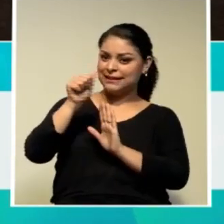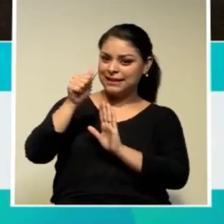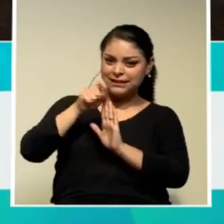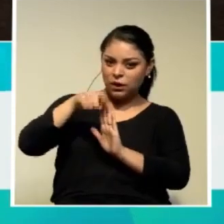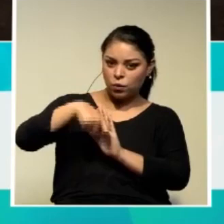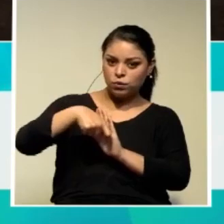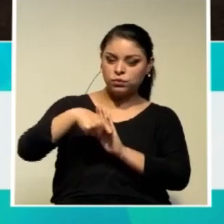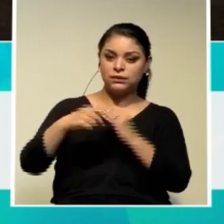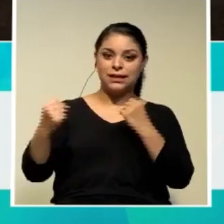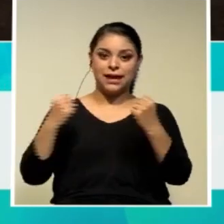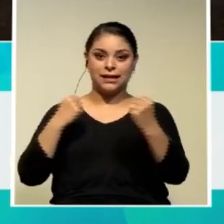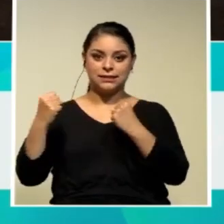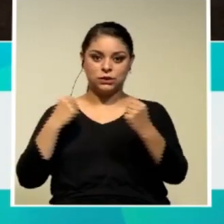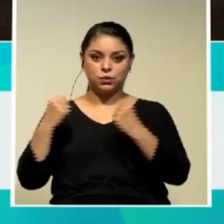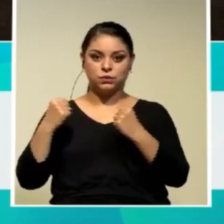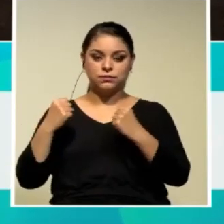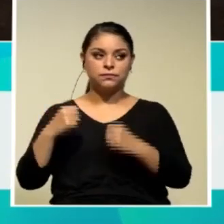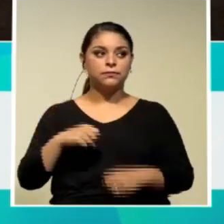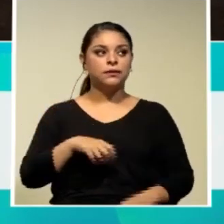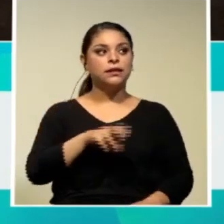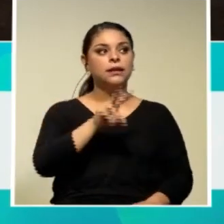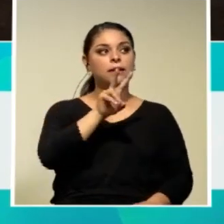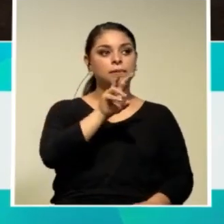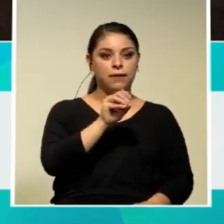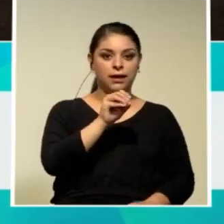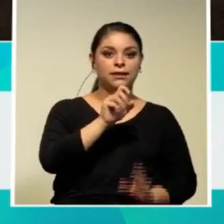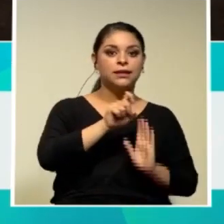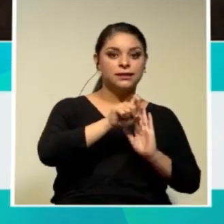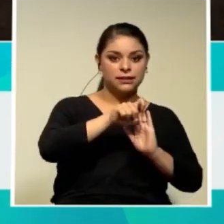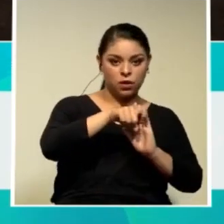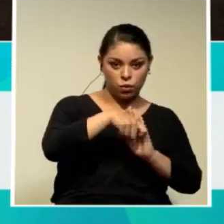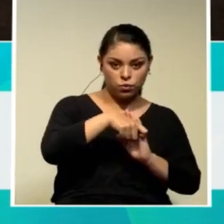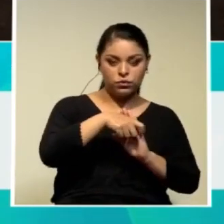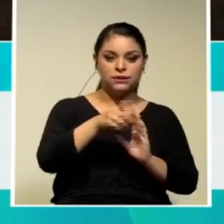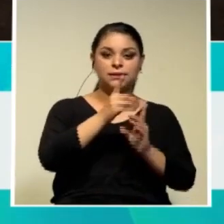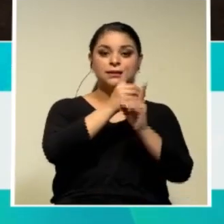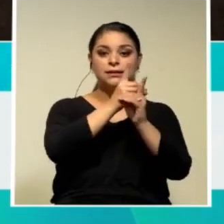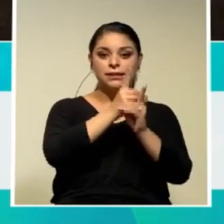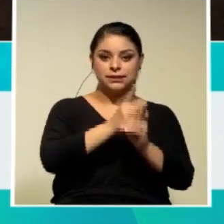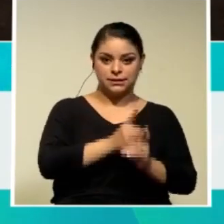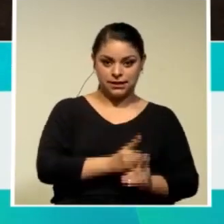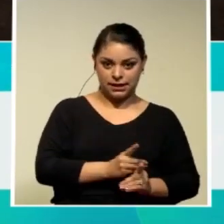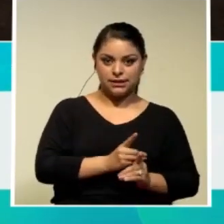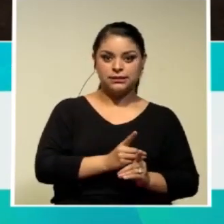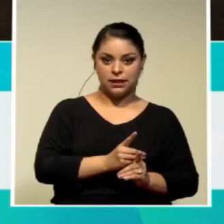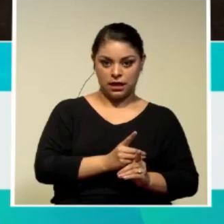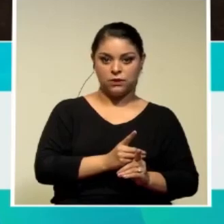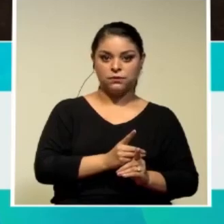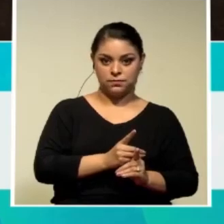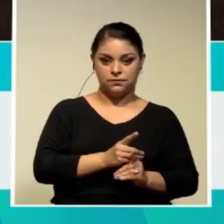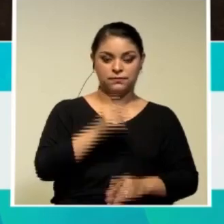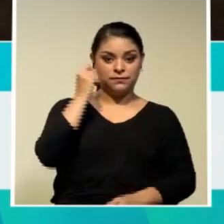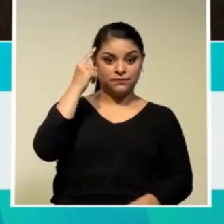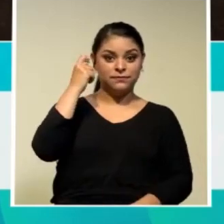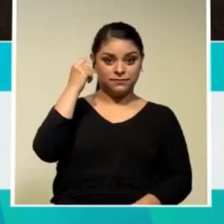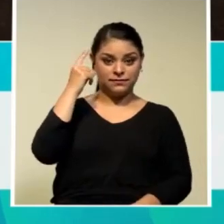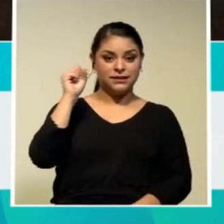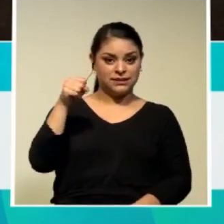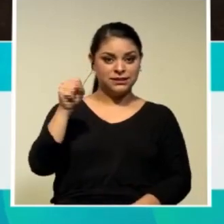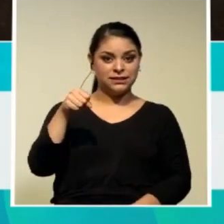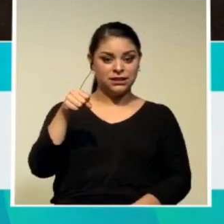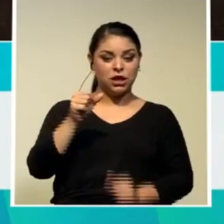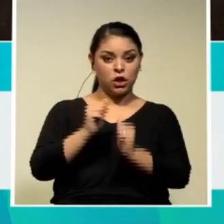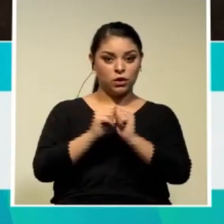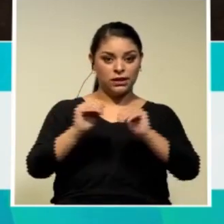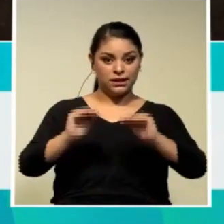y 20 segundos vamos a descansar. Estamos descansando. Estamos entendidos, profe Gabriel,